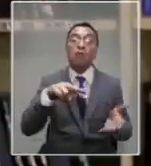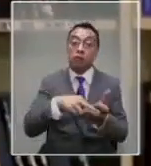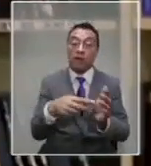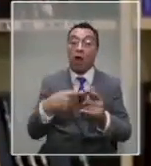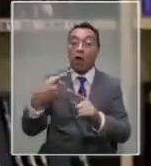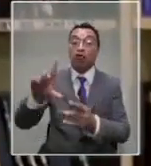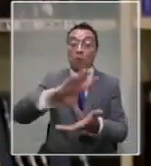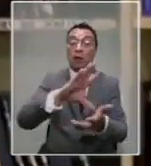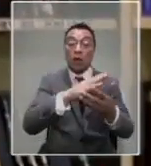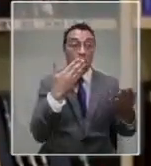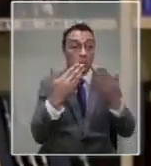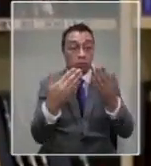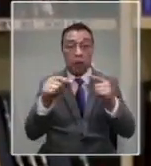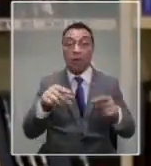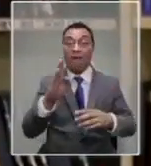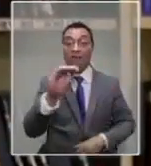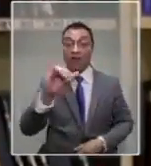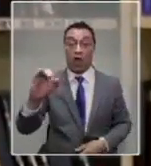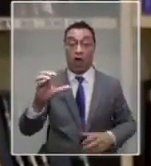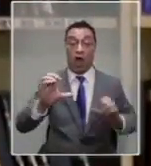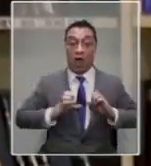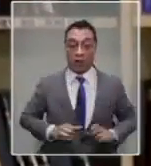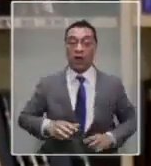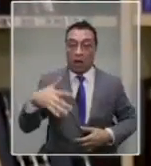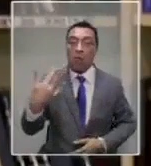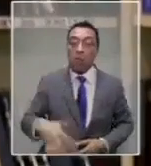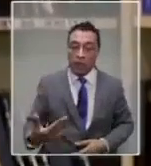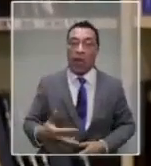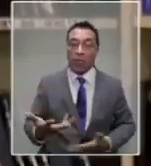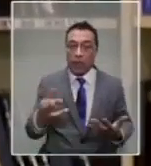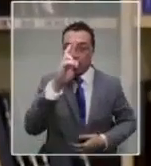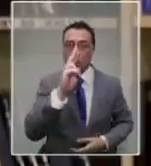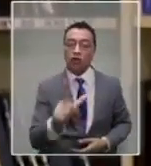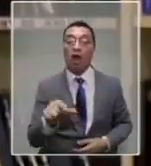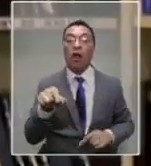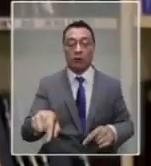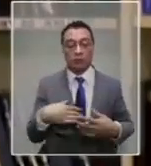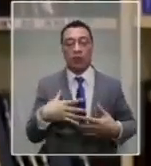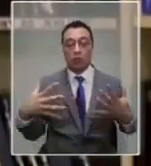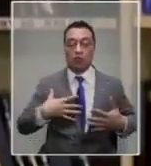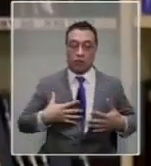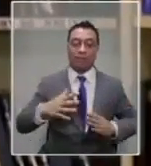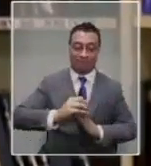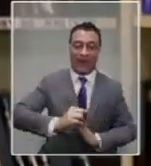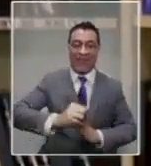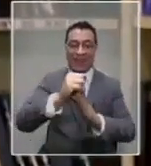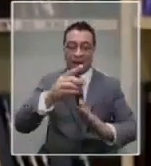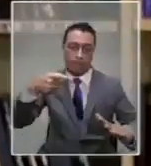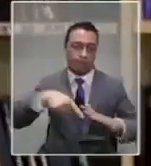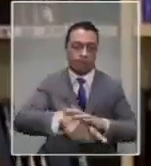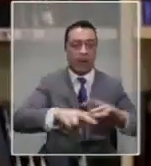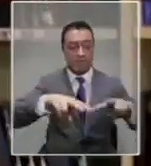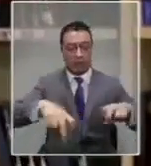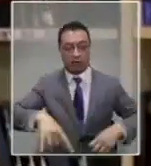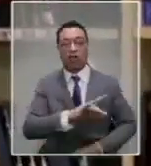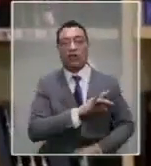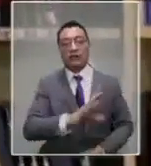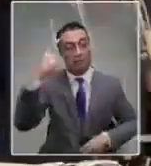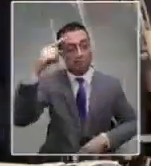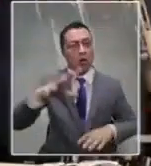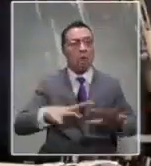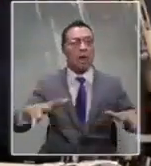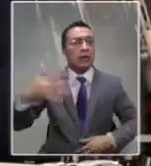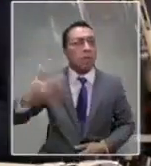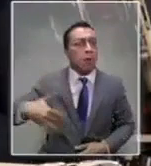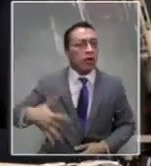son problemas donde la bioética juega un rol importante. Ahí tenemos dos aspectos donde nosotros queremos entrar a liderar el espacio de la investigación en Chile.